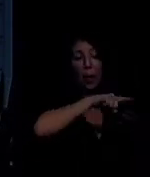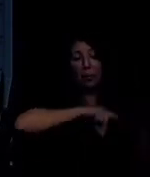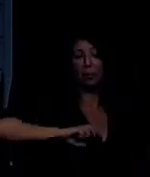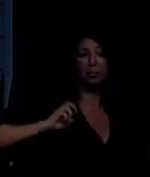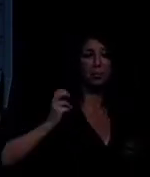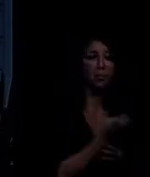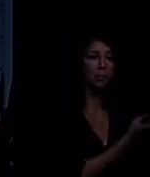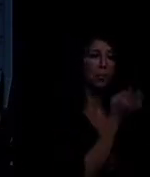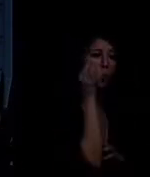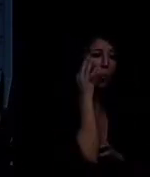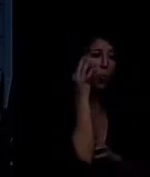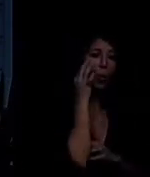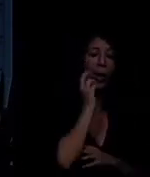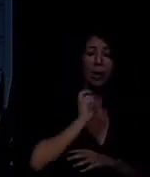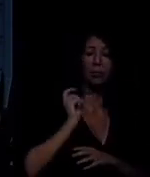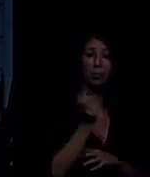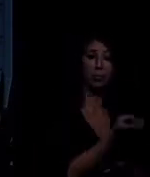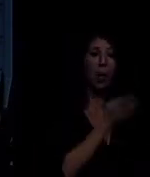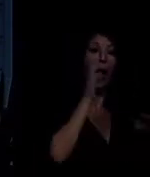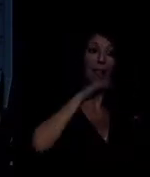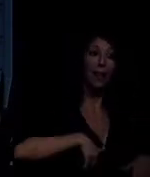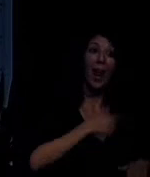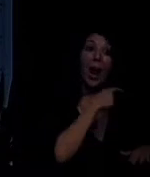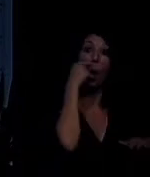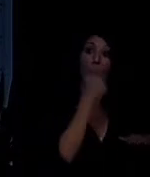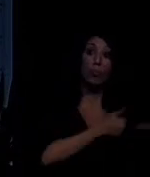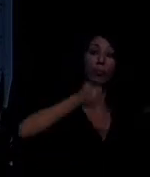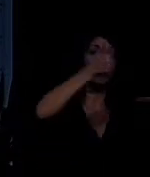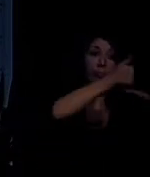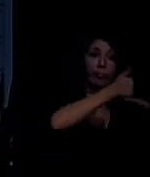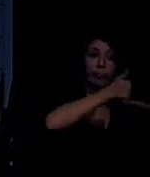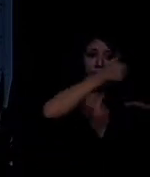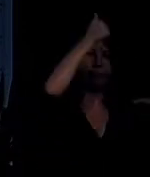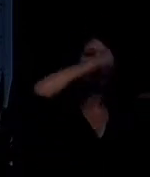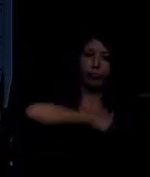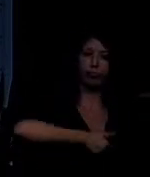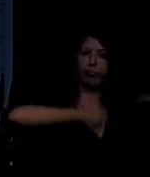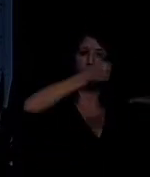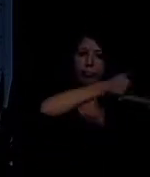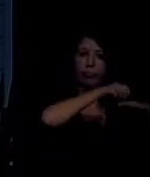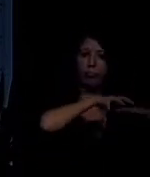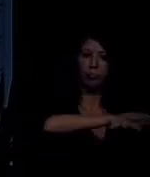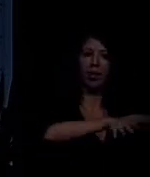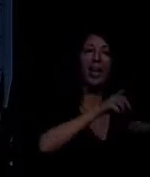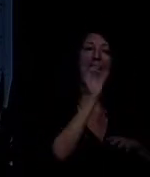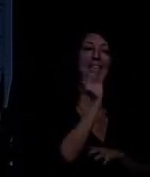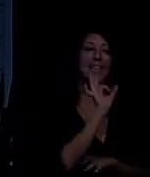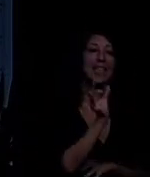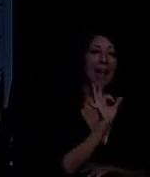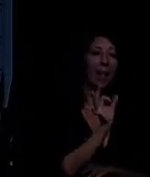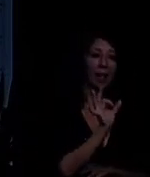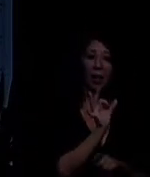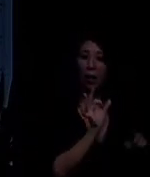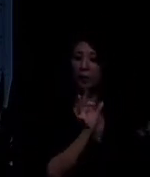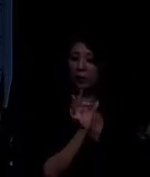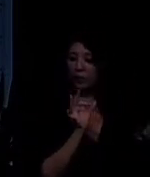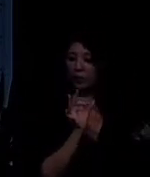otras mujeres que son construidas por y desde el patriarcado, ¿no? Entonces, Sandra Palo, por ejemplo, es un ejemplo muy claro de cómo